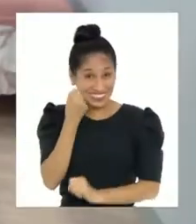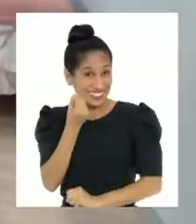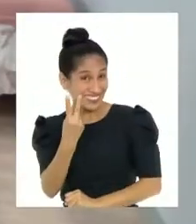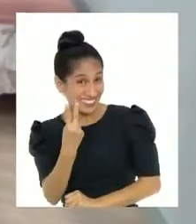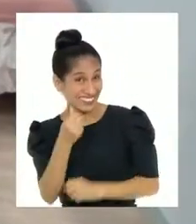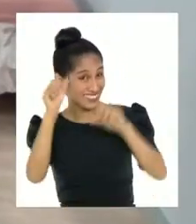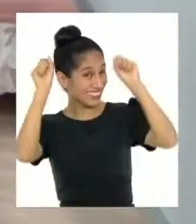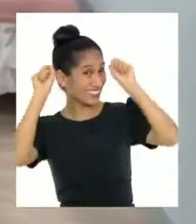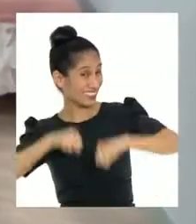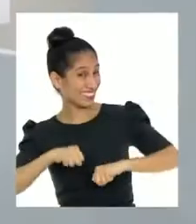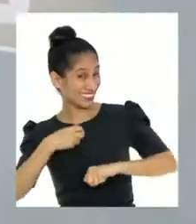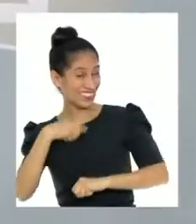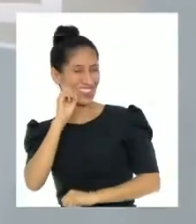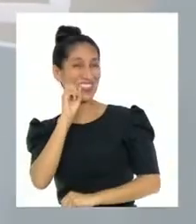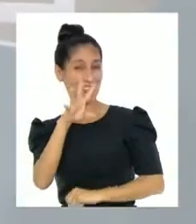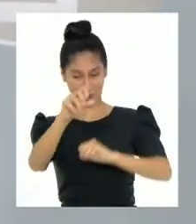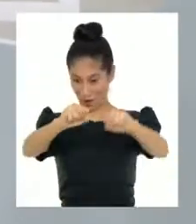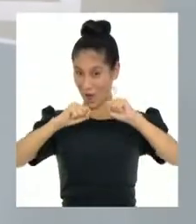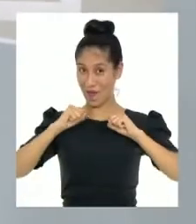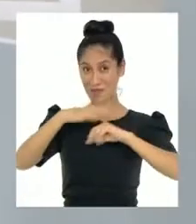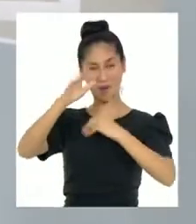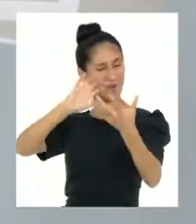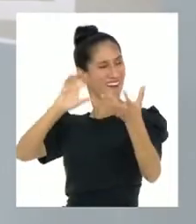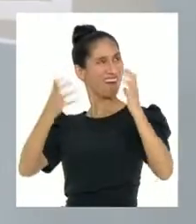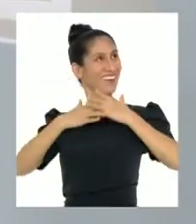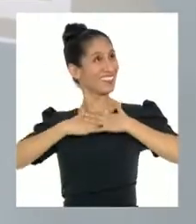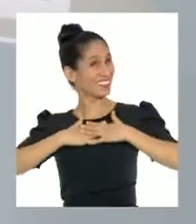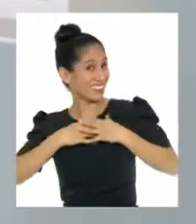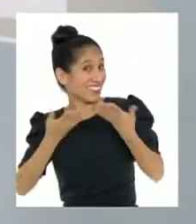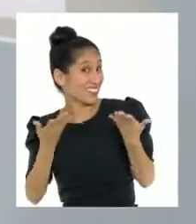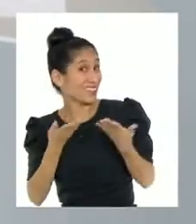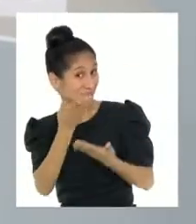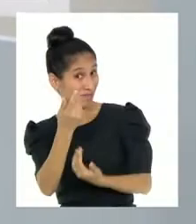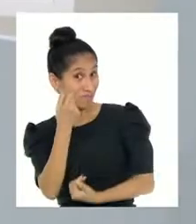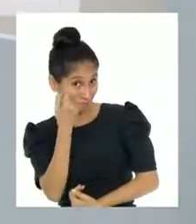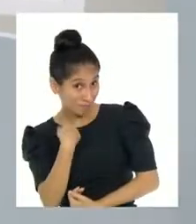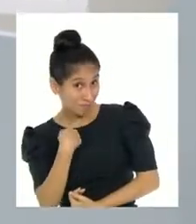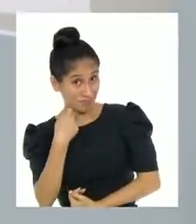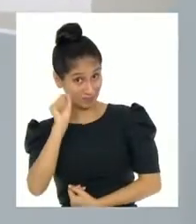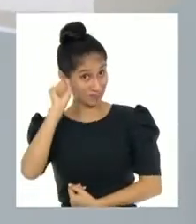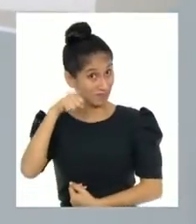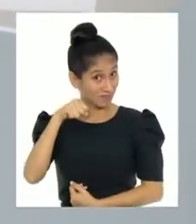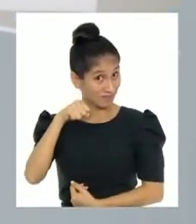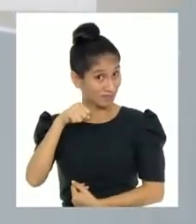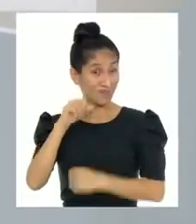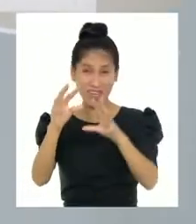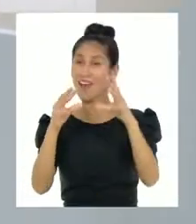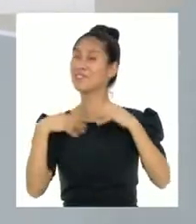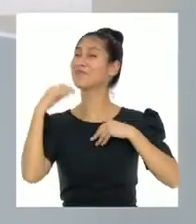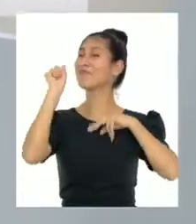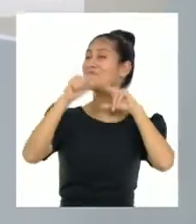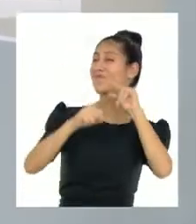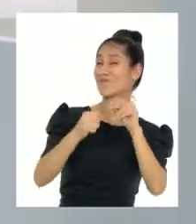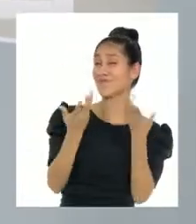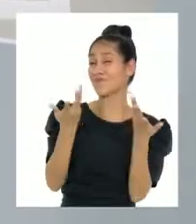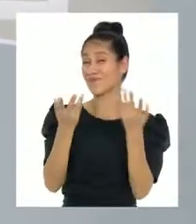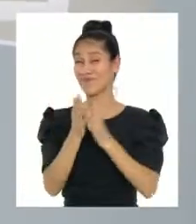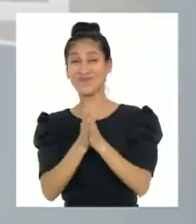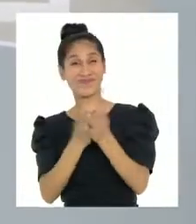Algunos sí, algunos seguro que no. Muchos necesitarán argumentos y eso